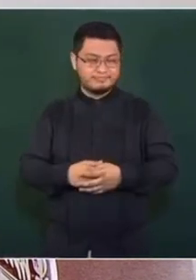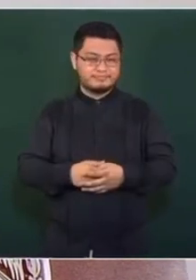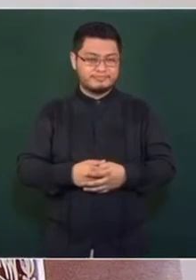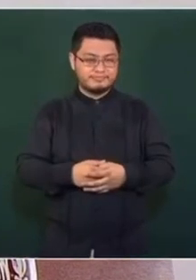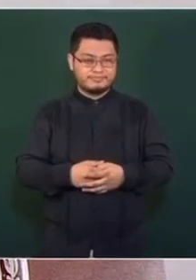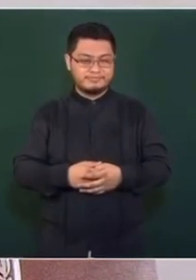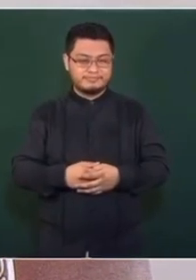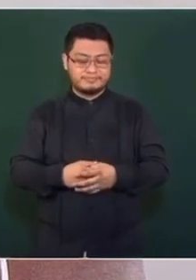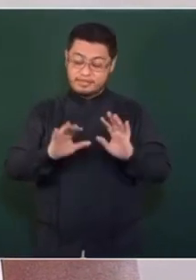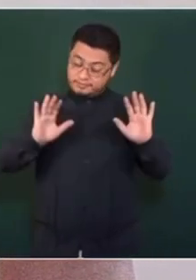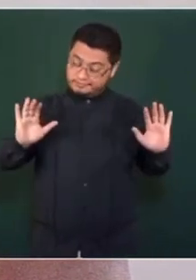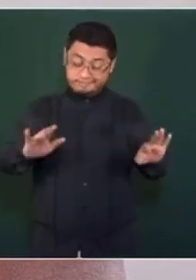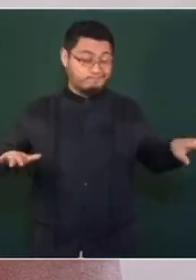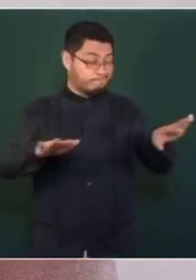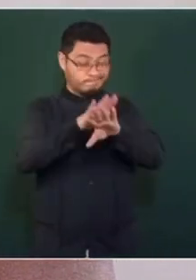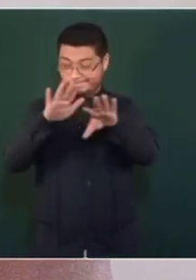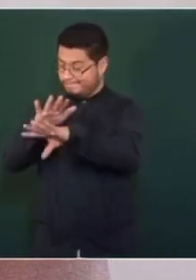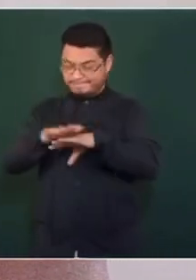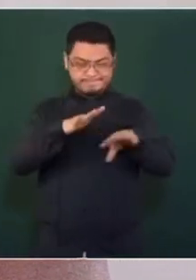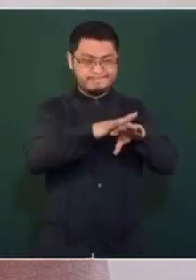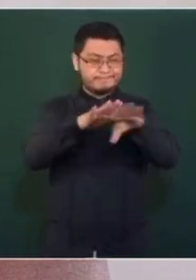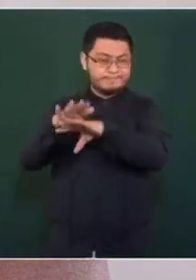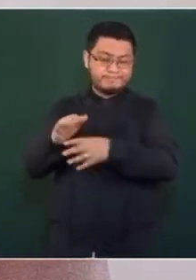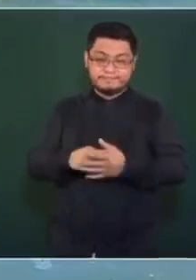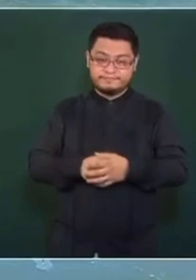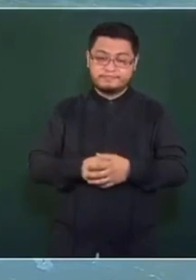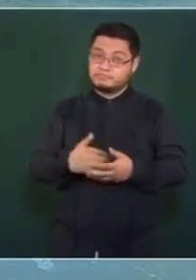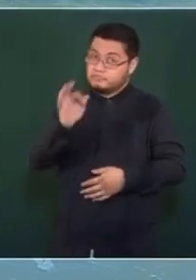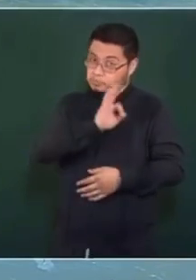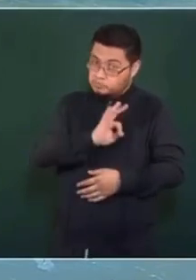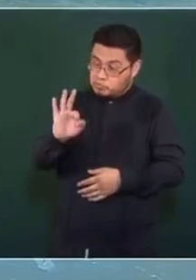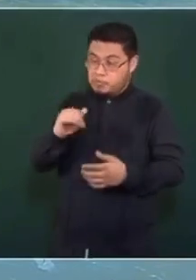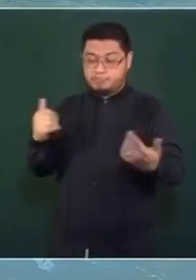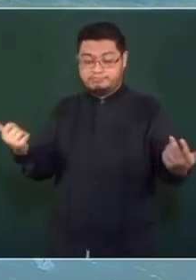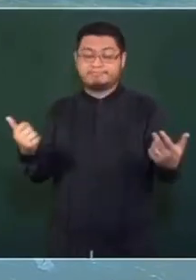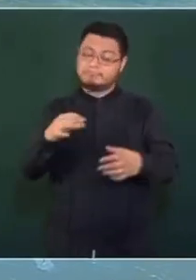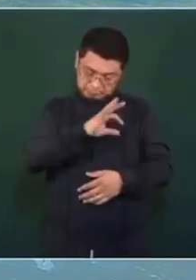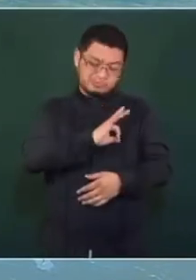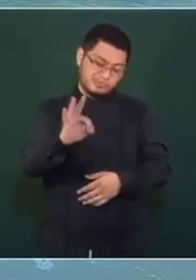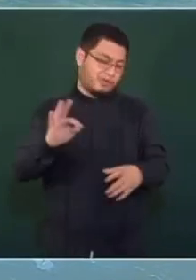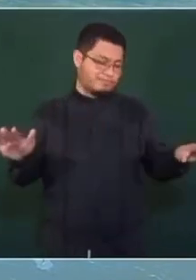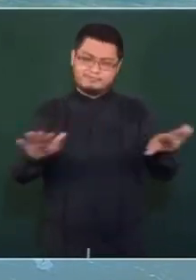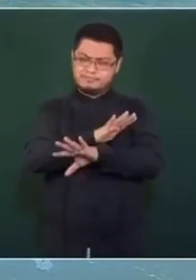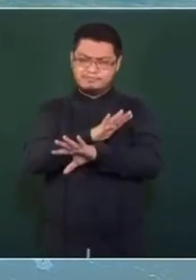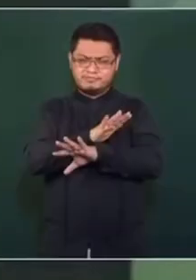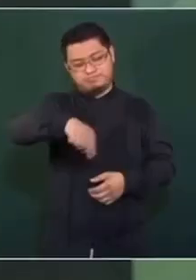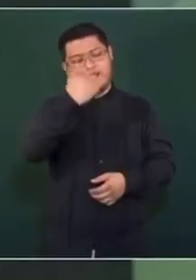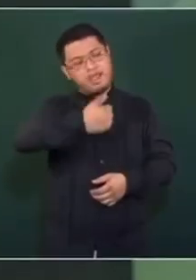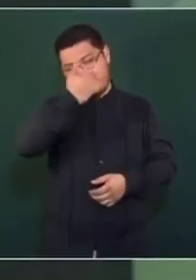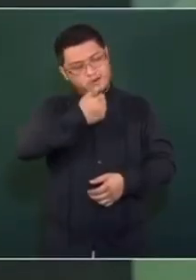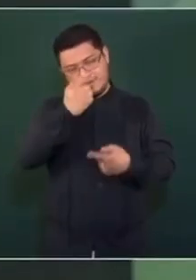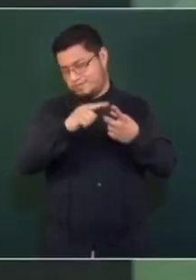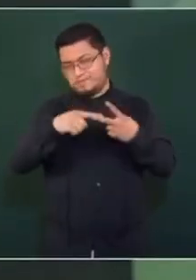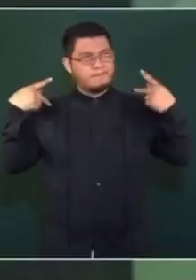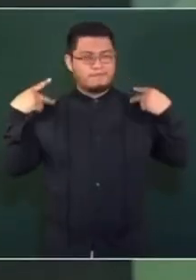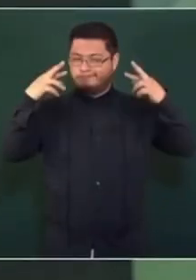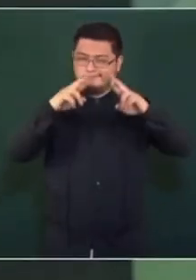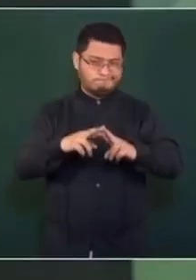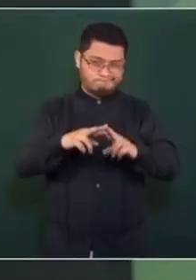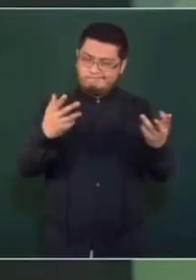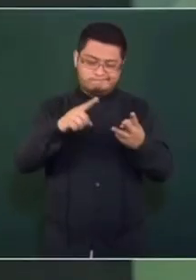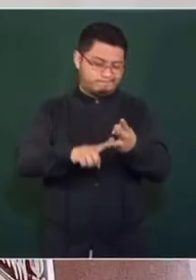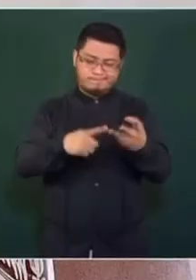Ahora, los cambios, las renovaciones se pueden dar desde adentro. Estudios, maestros,